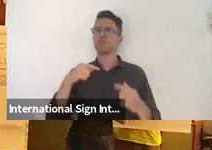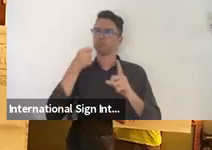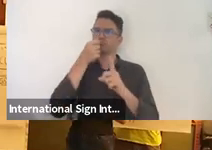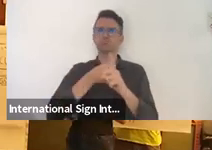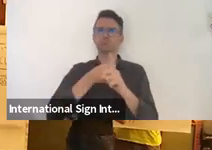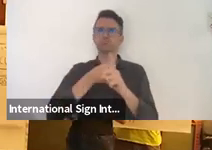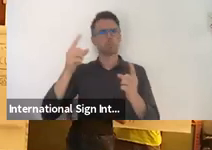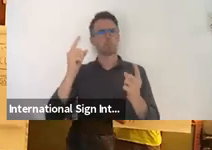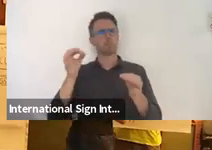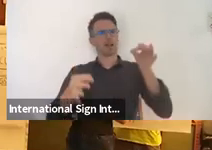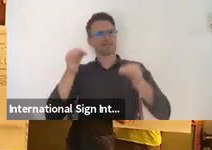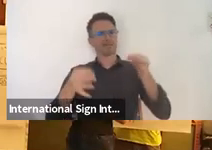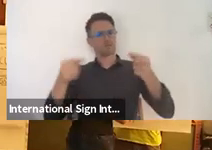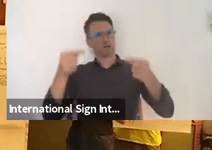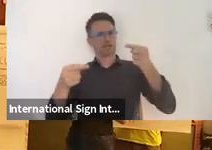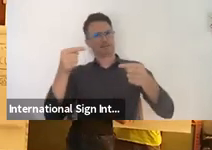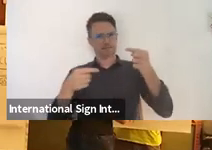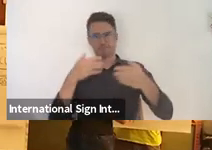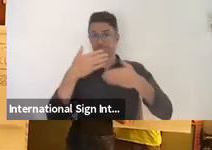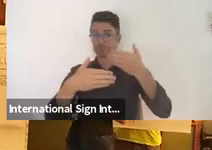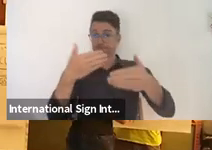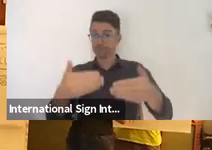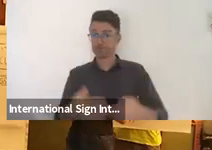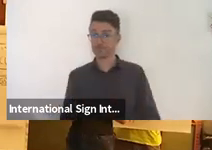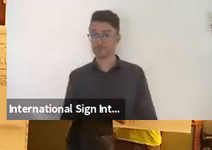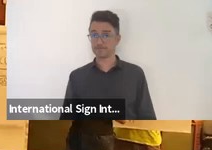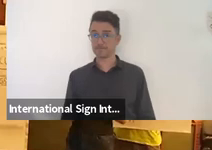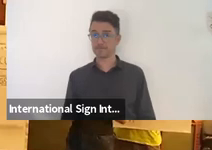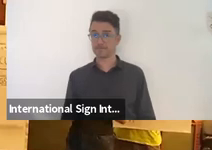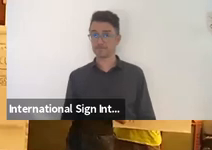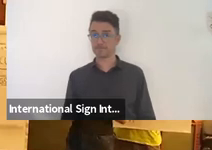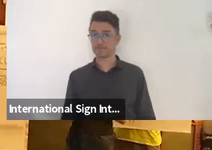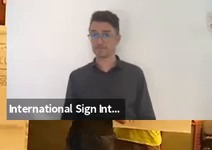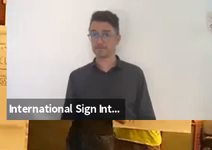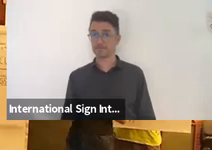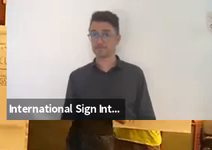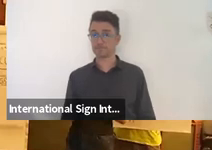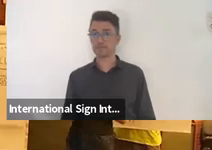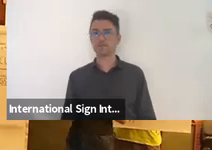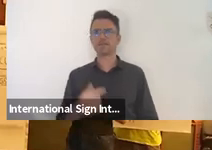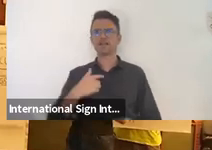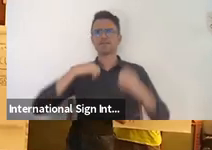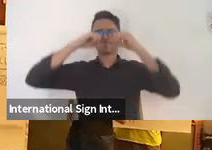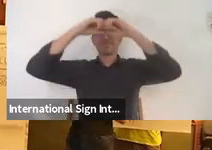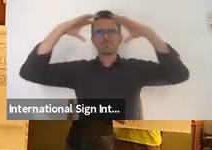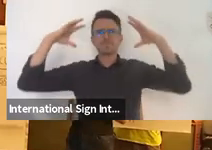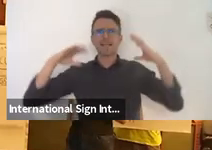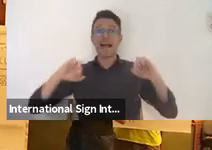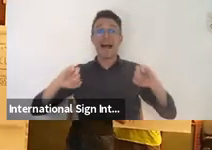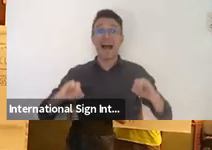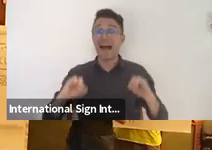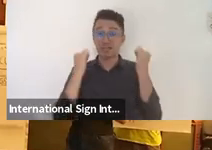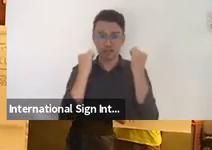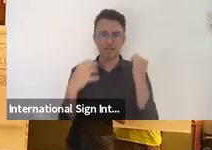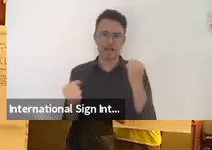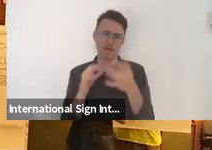Los ejes de acción que tenemos como población joven indígena y afroboliviana es que nosotros nos visibilizamos como